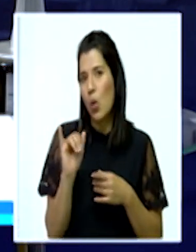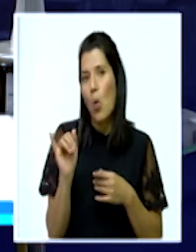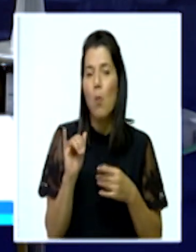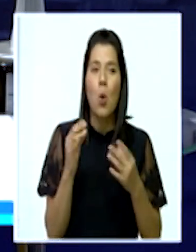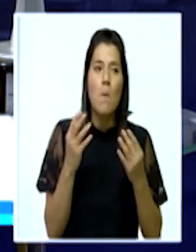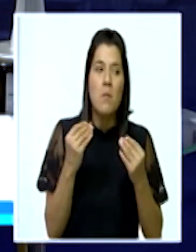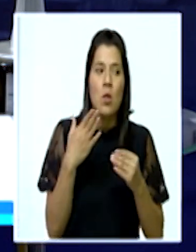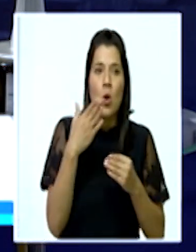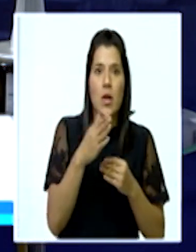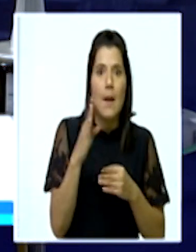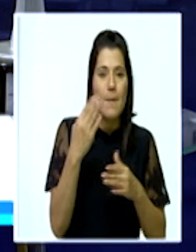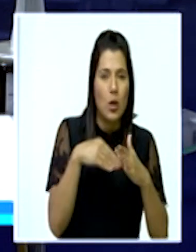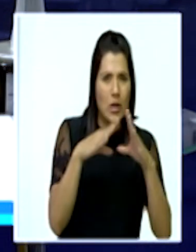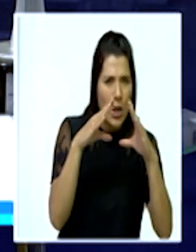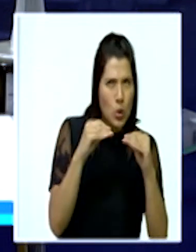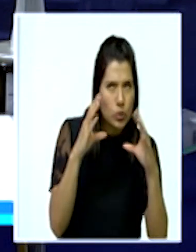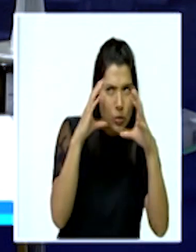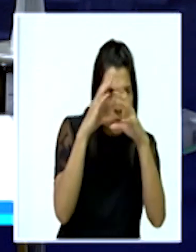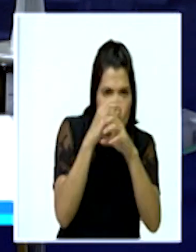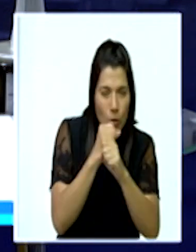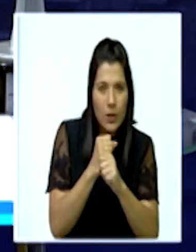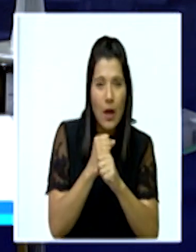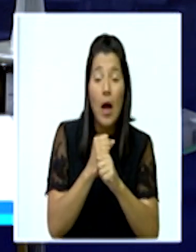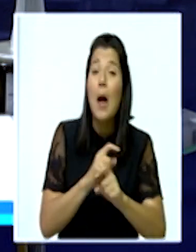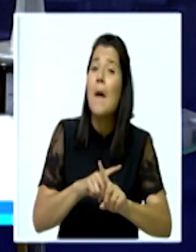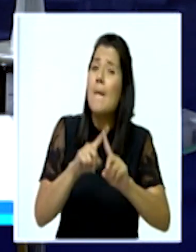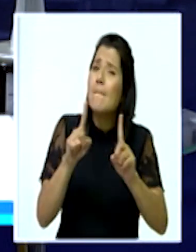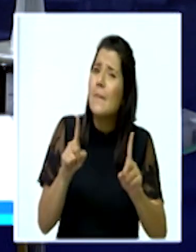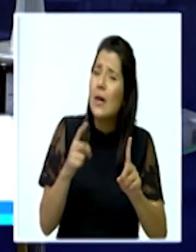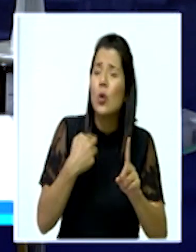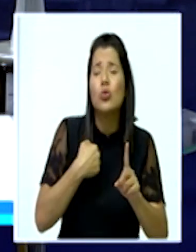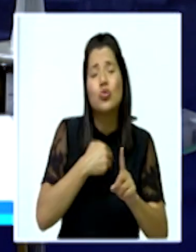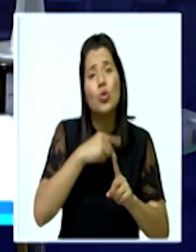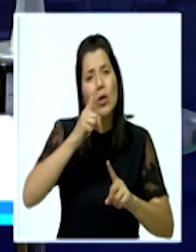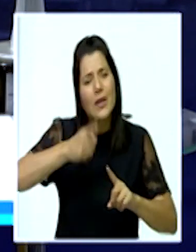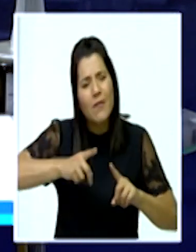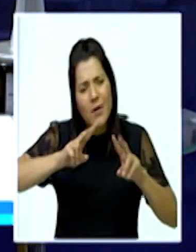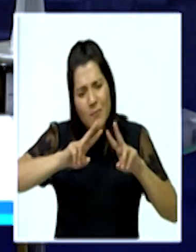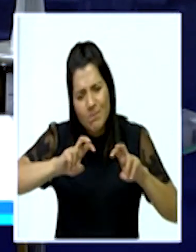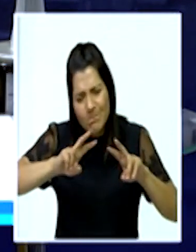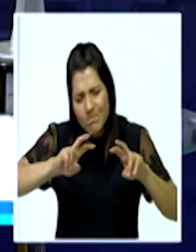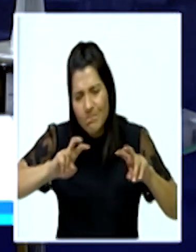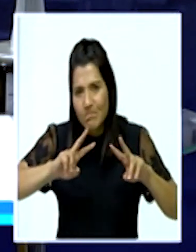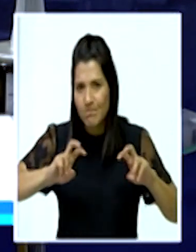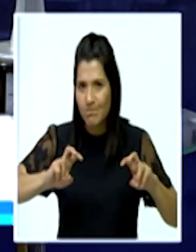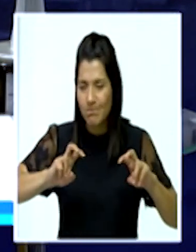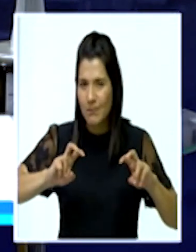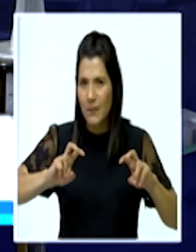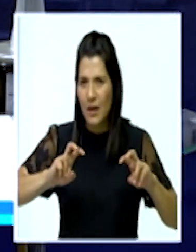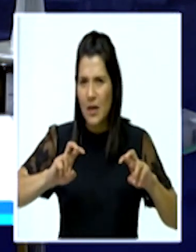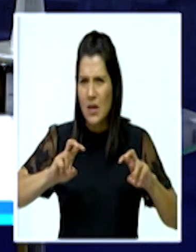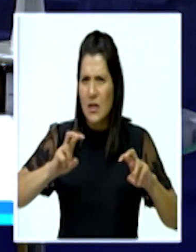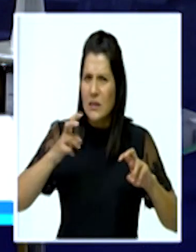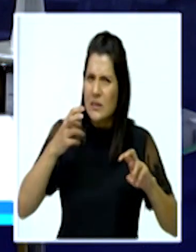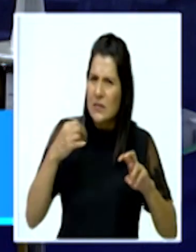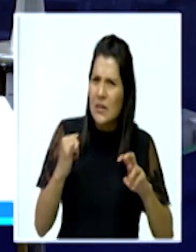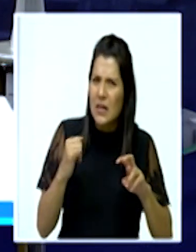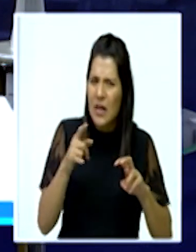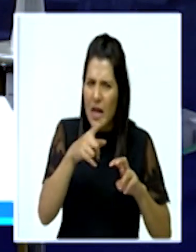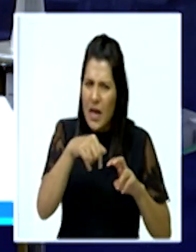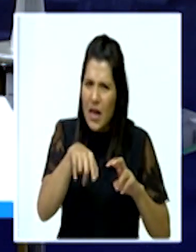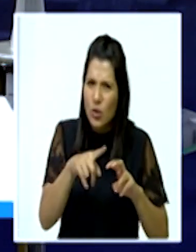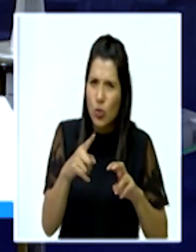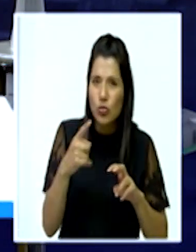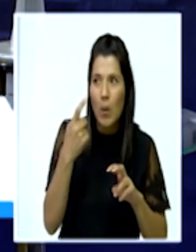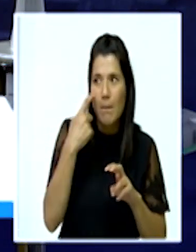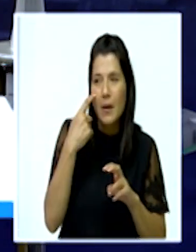ir al baño en la noche, la oscuridad, pero tendríamos que indagar cuando pasa este tipo de cosas. Si han visto alguna cosa de